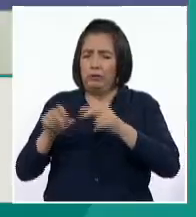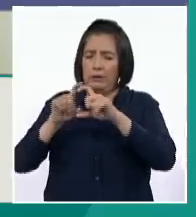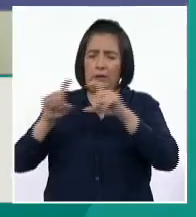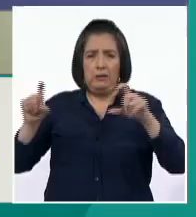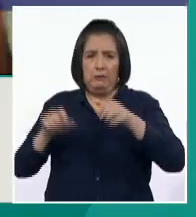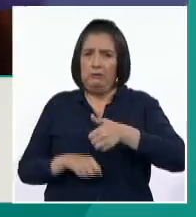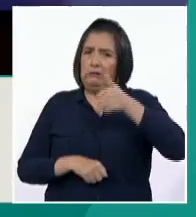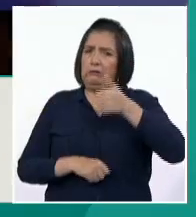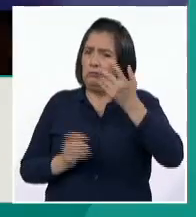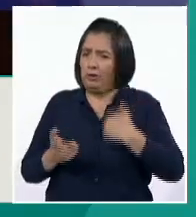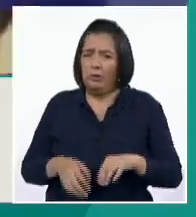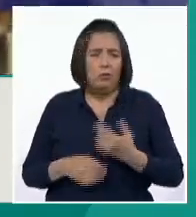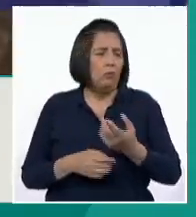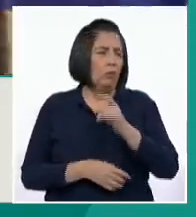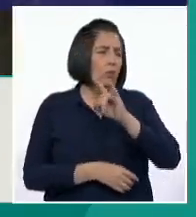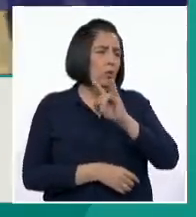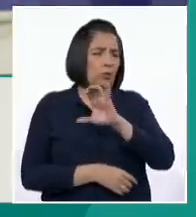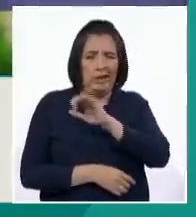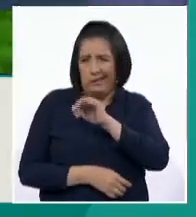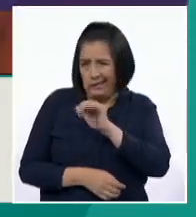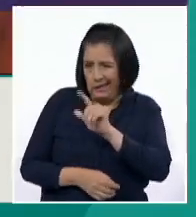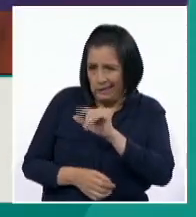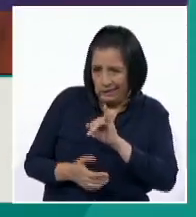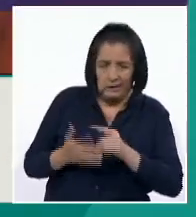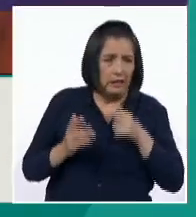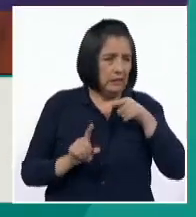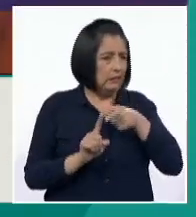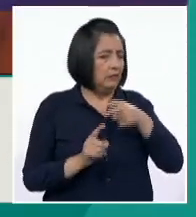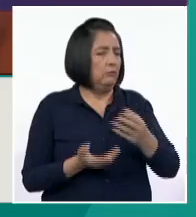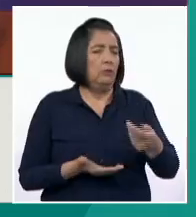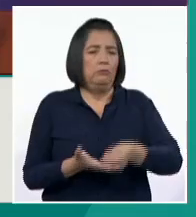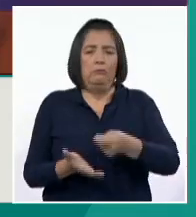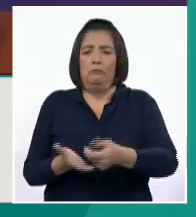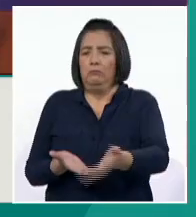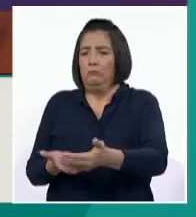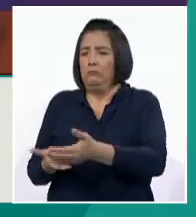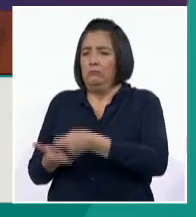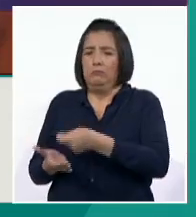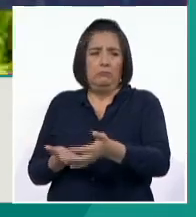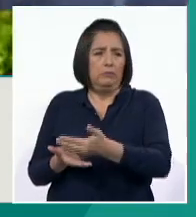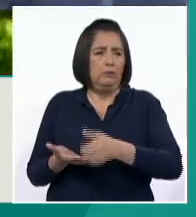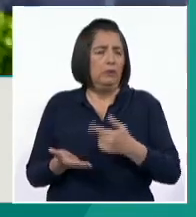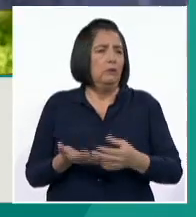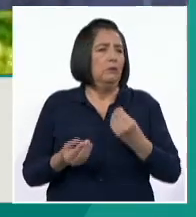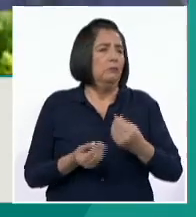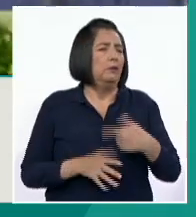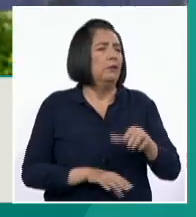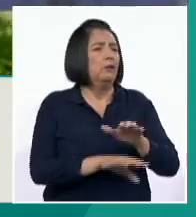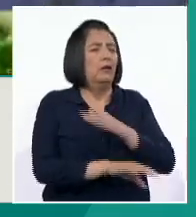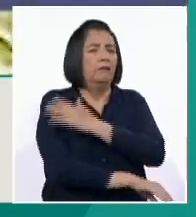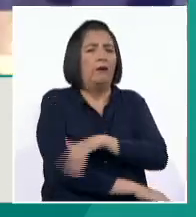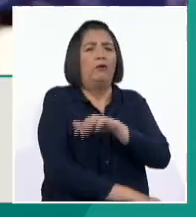de Ucayali. ¿Qué pasaba con este fiscal? A él se le señala por cobrar cupos, cobrar dinero a cambio de favorecer a